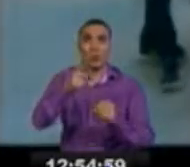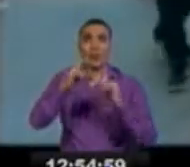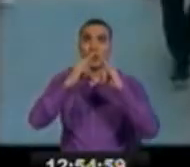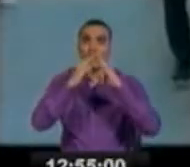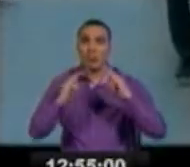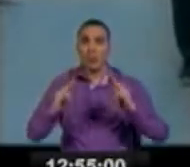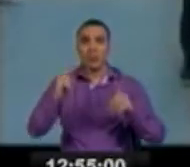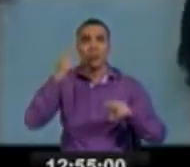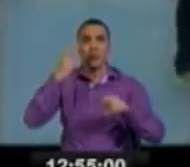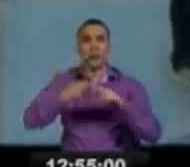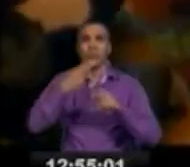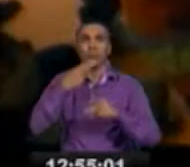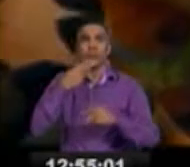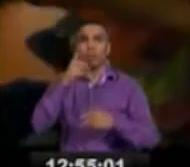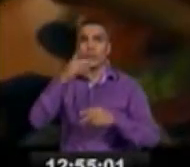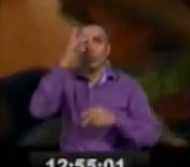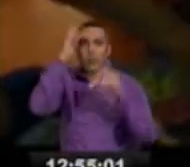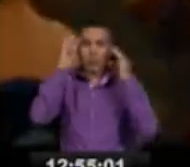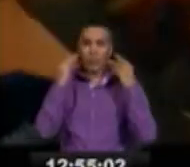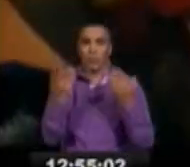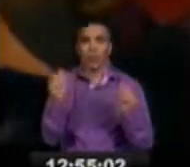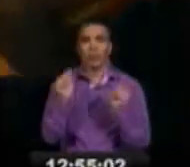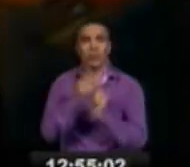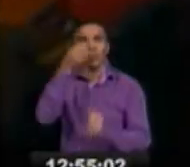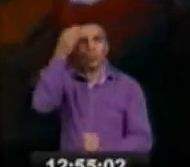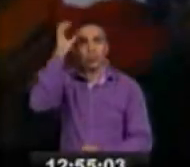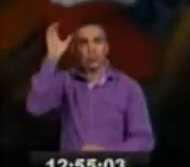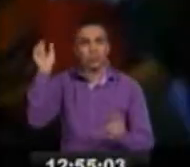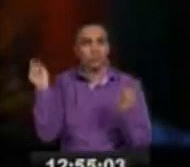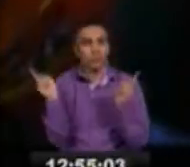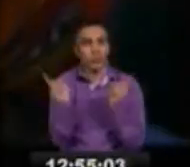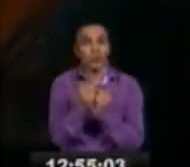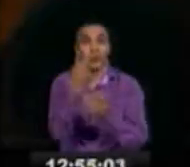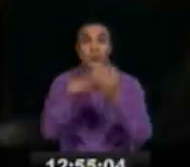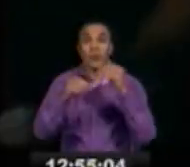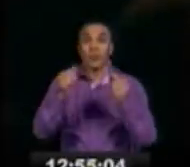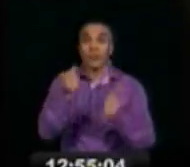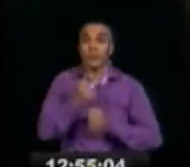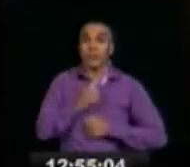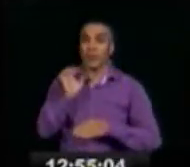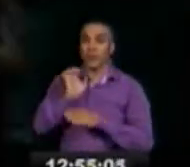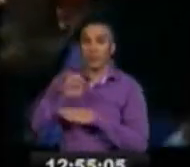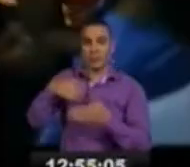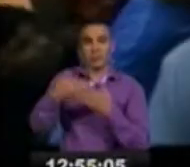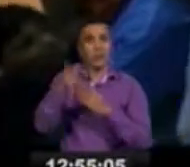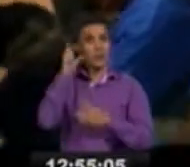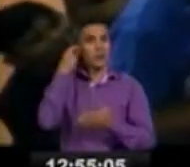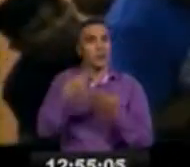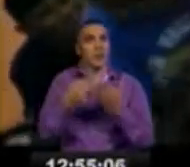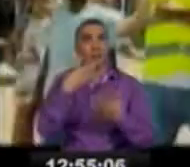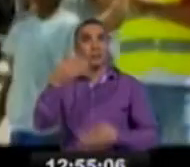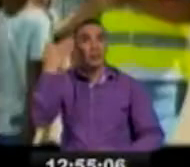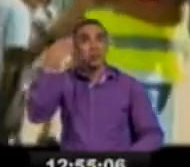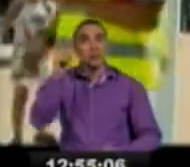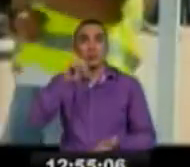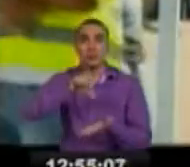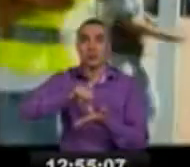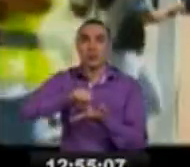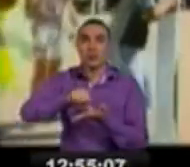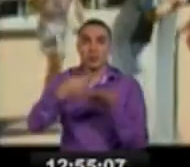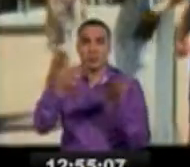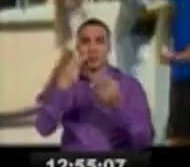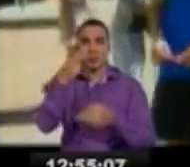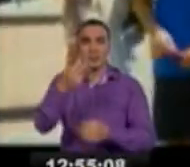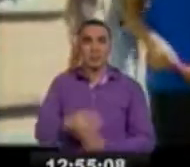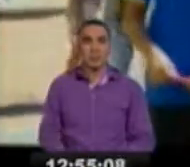campamento denominado Un Verano Entre Culturas, al que asisten hijos de compatriotas. Escuchemos a la alcaldesa de esa ciudad, Manuela